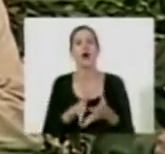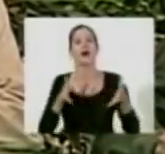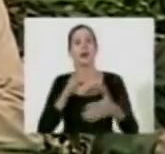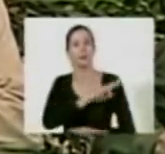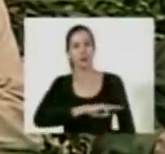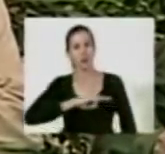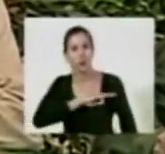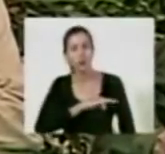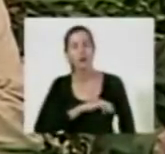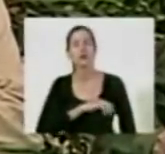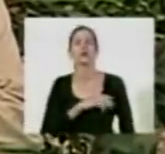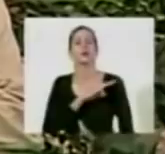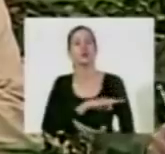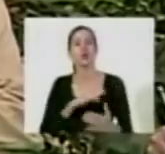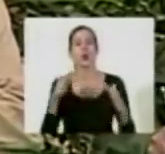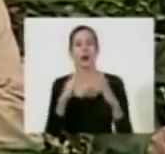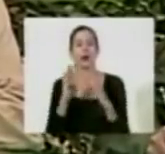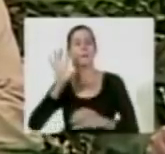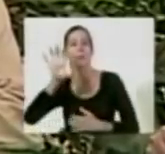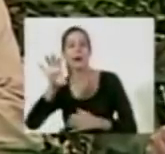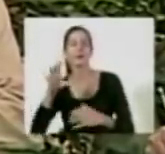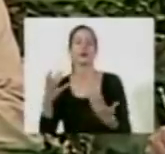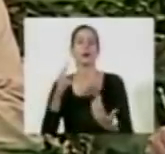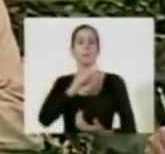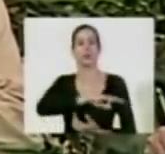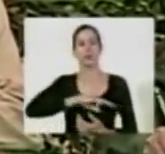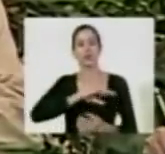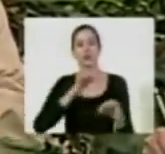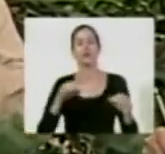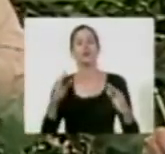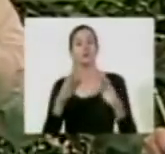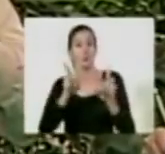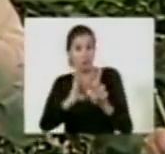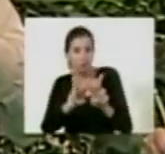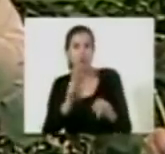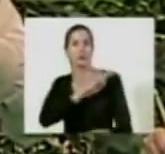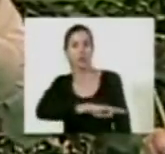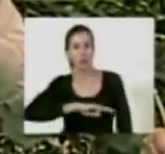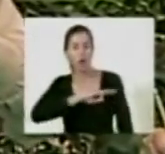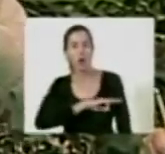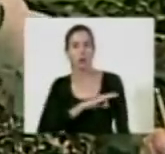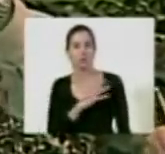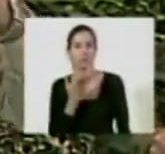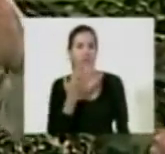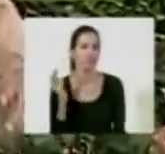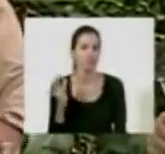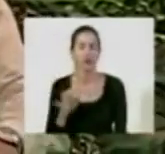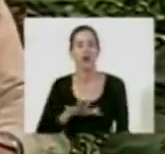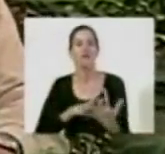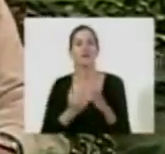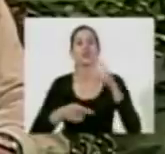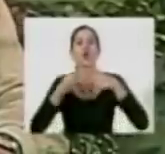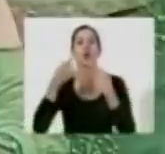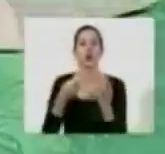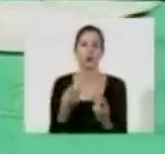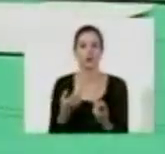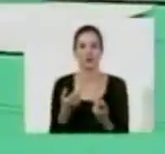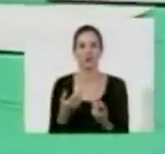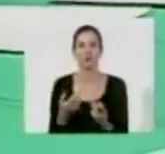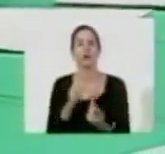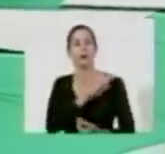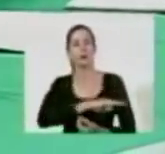la gran misión Hogares de la Patria, la gran misión Vivienda Venezuela, la gran misión Barrio Nuevo, Barrio Tricolor, la